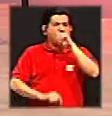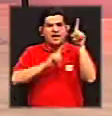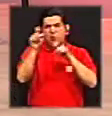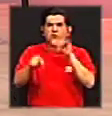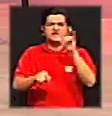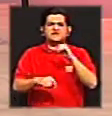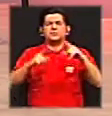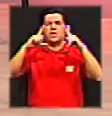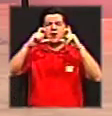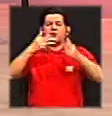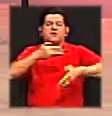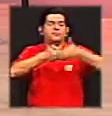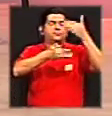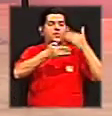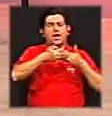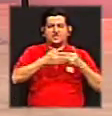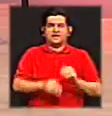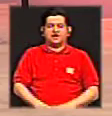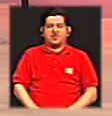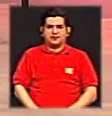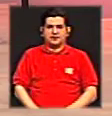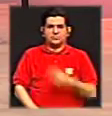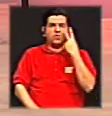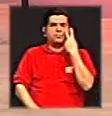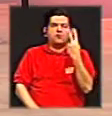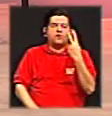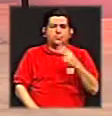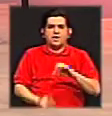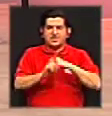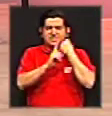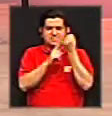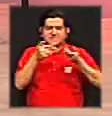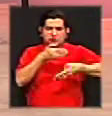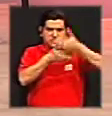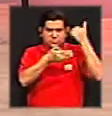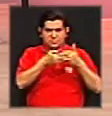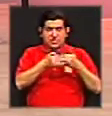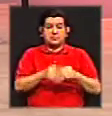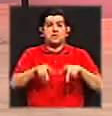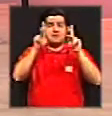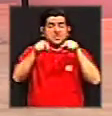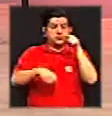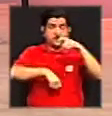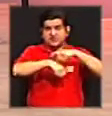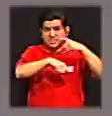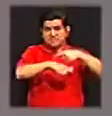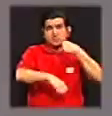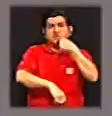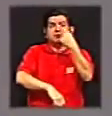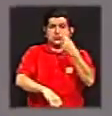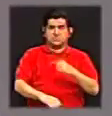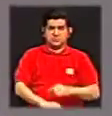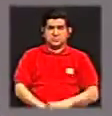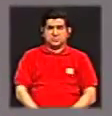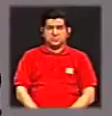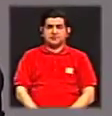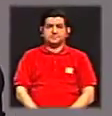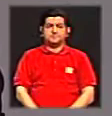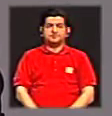foto del pasado, una ventana del pasado. Entonces, lo que nos dijeron las personas en ese momento es